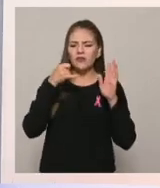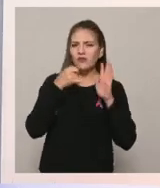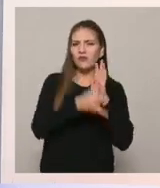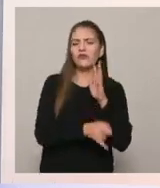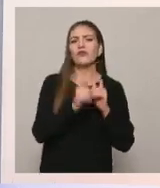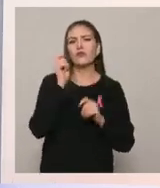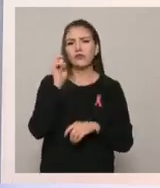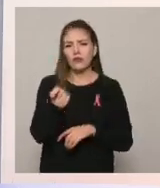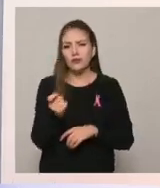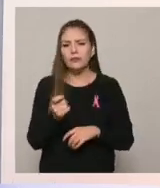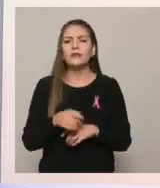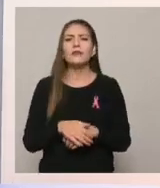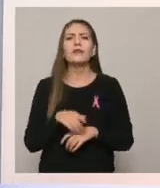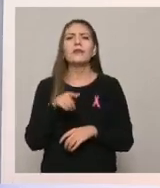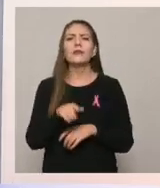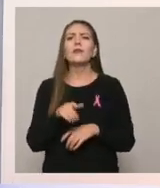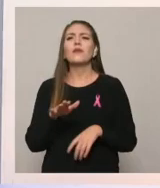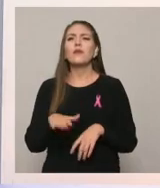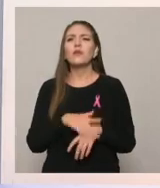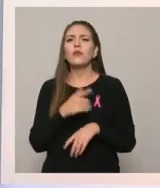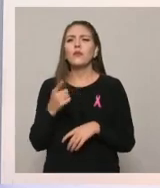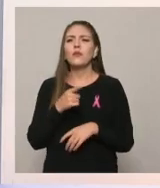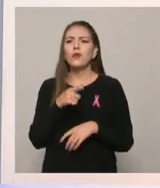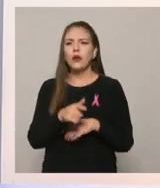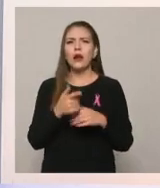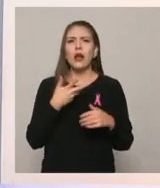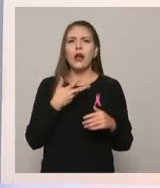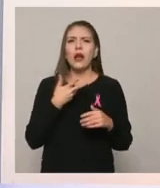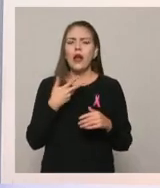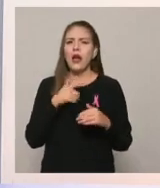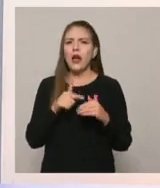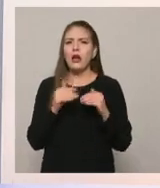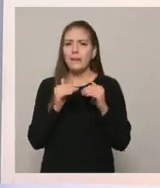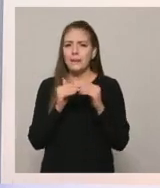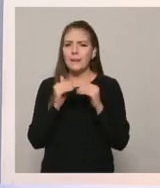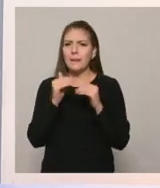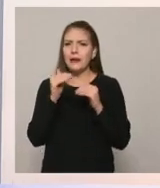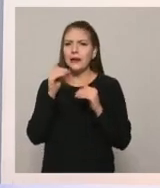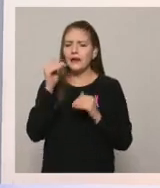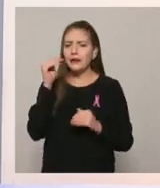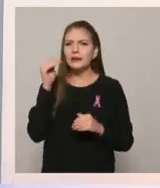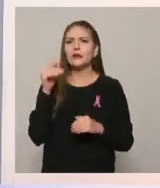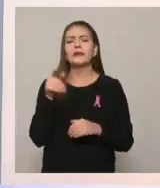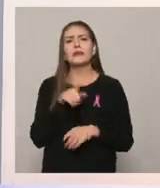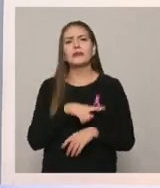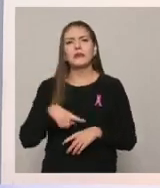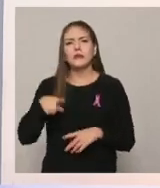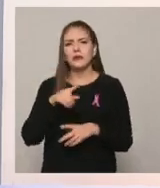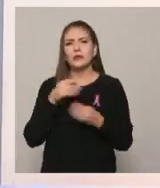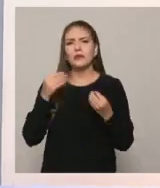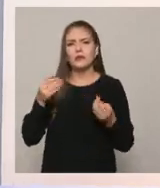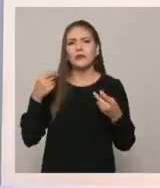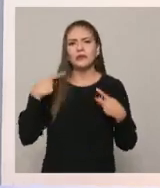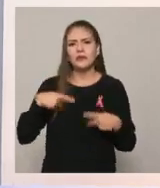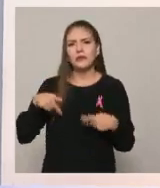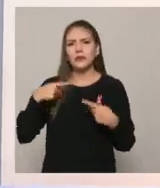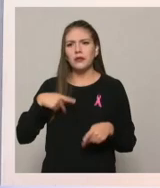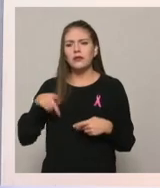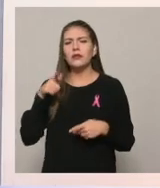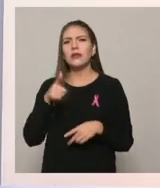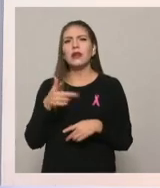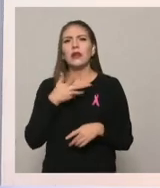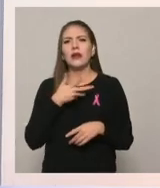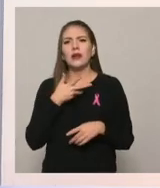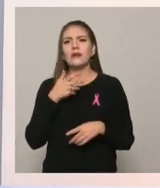incremento significativo, digamos que no muy superior al estimado, a lo que muchísimas personas esperaban, contar con la llegada de